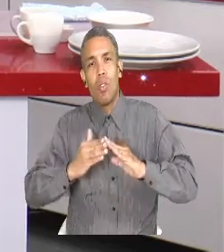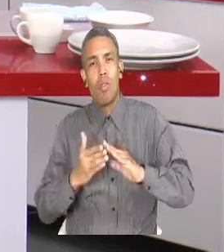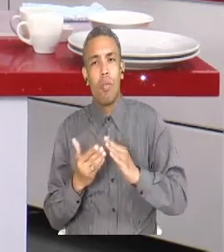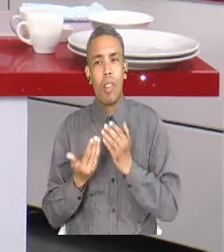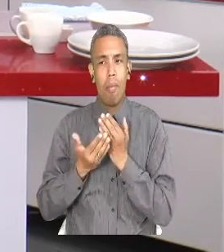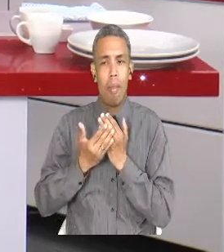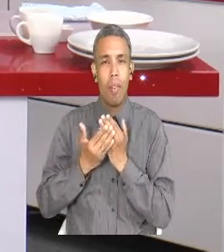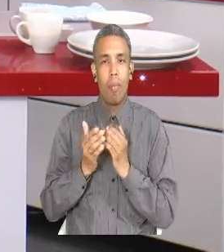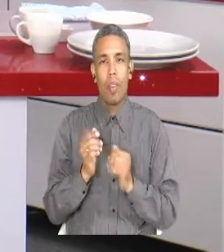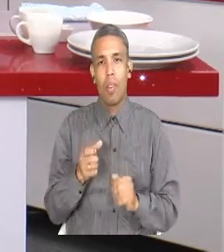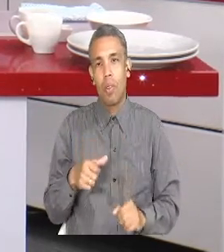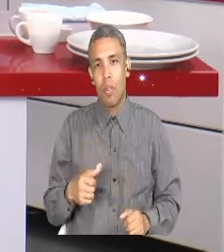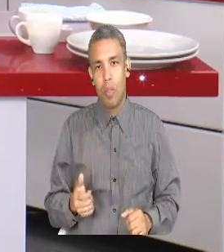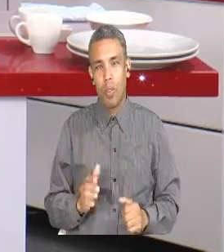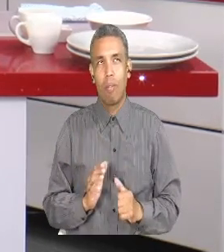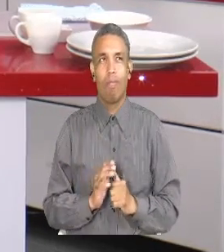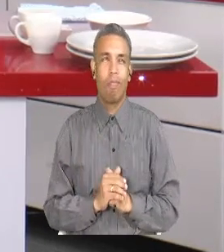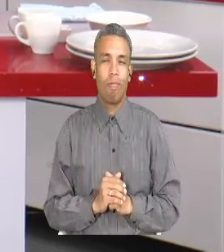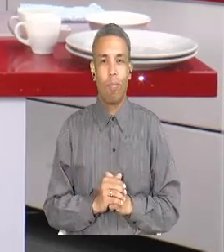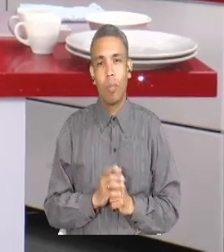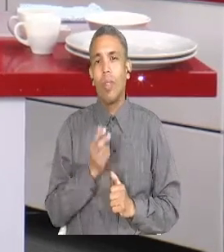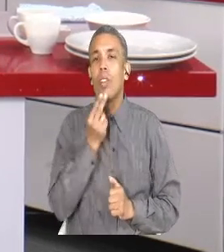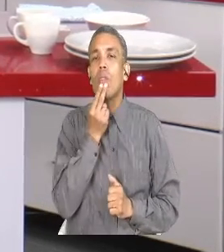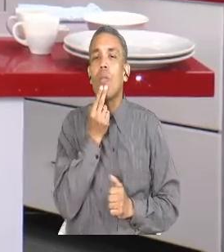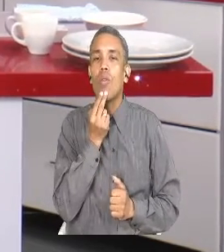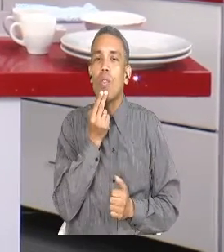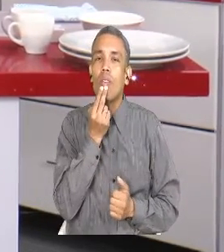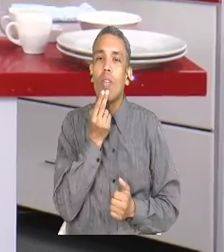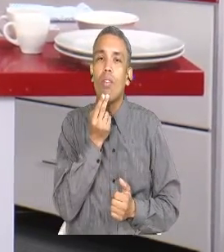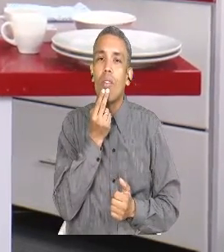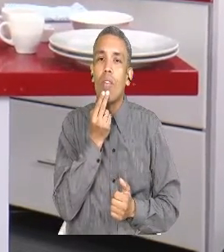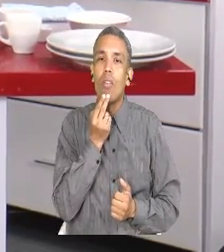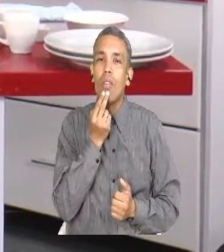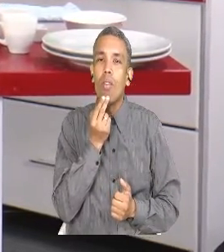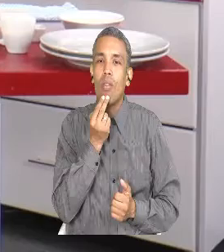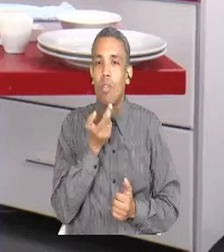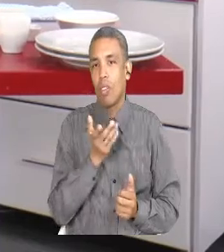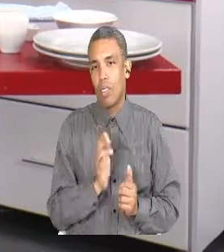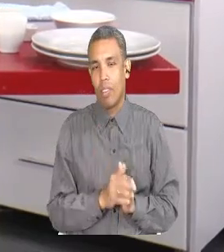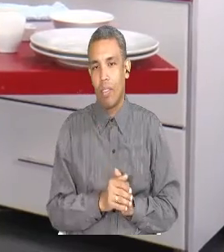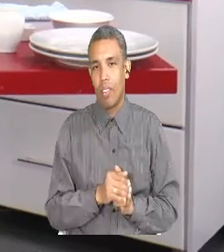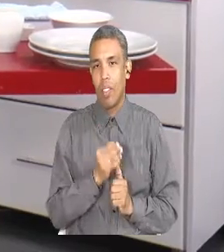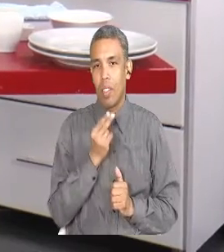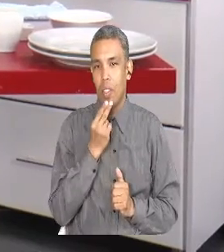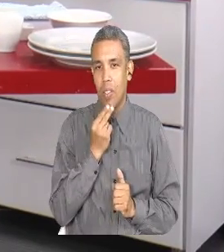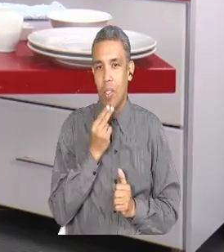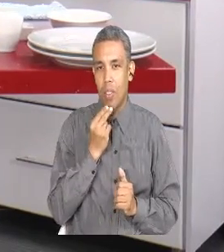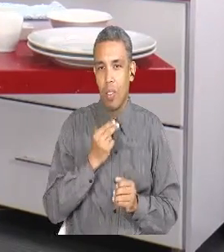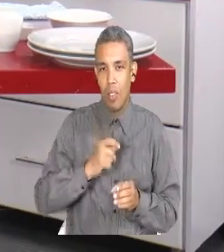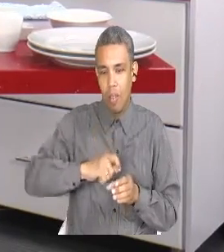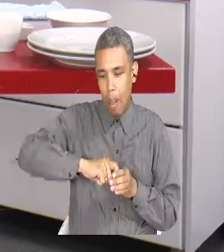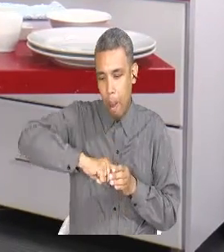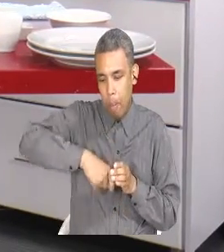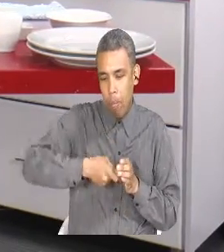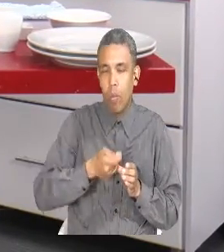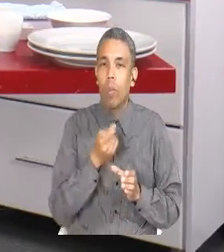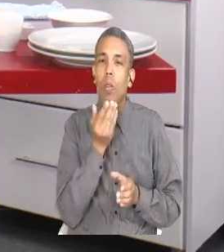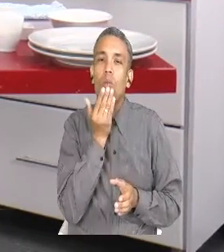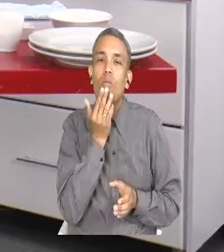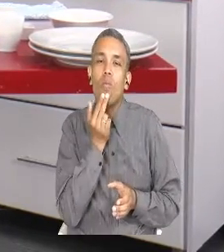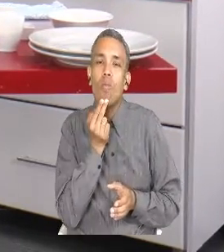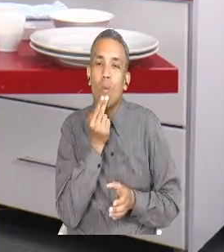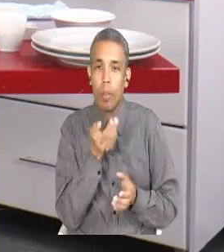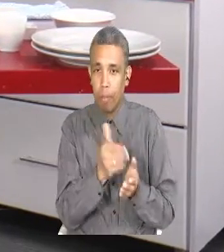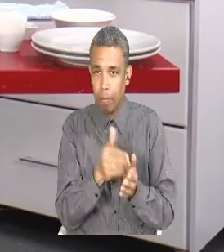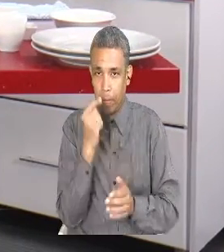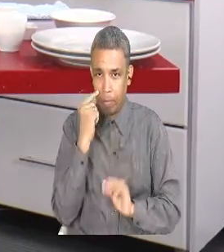postre. Otro postre, sí señor, porque los televidentes lo pidieron, caramba, otro postre hoy aquí en A Pedir de Boca. Y por lo tanto veamos